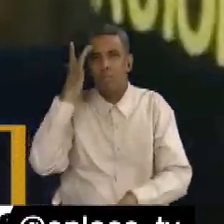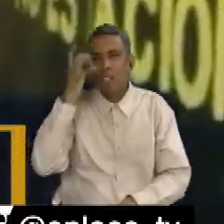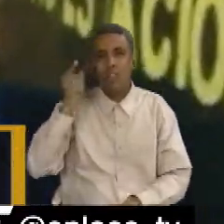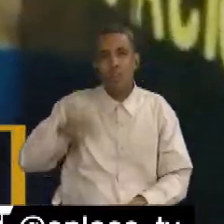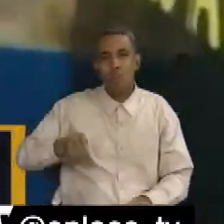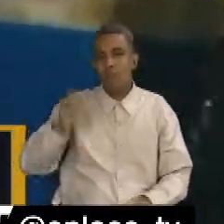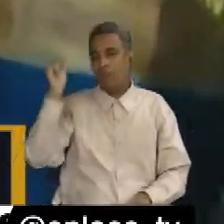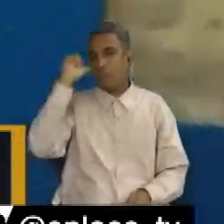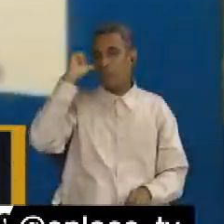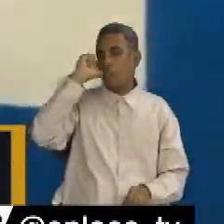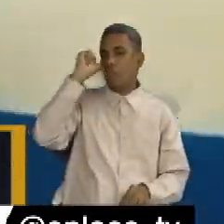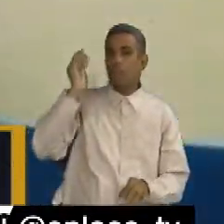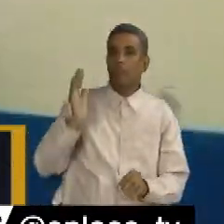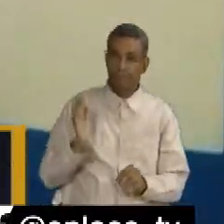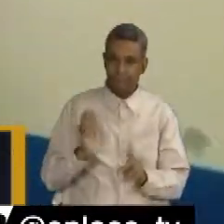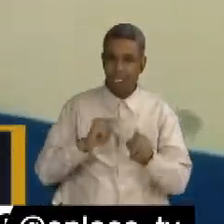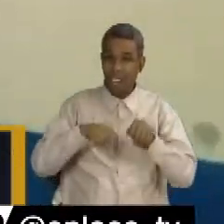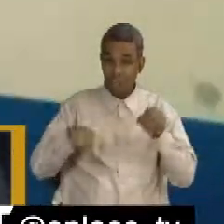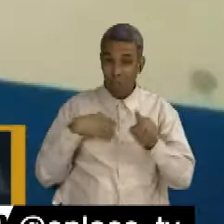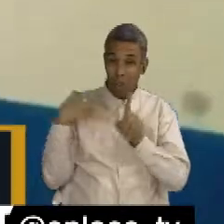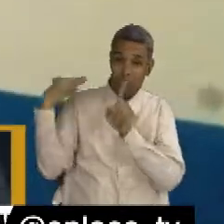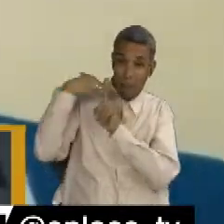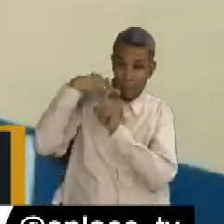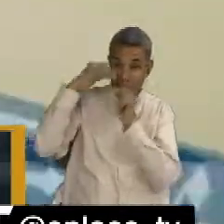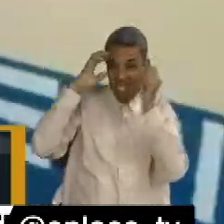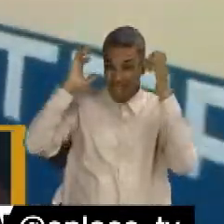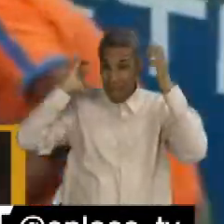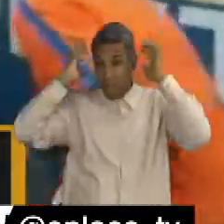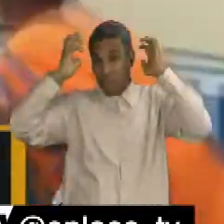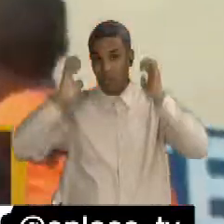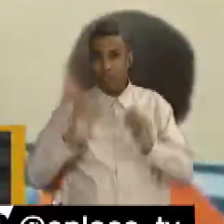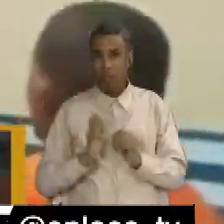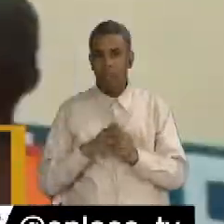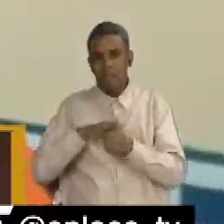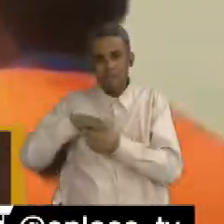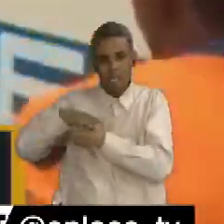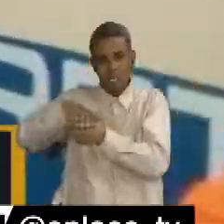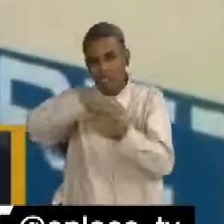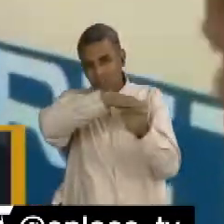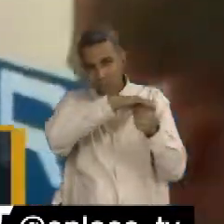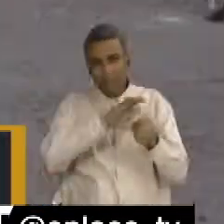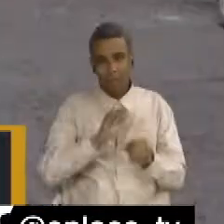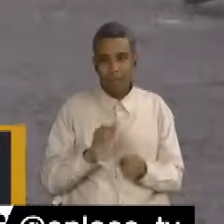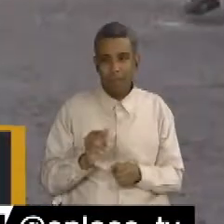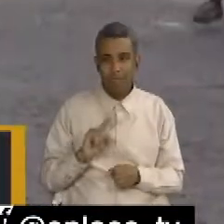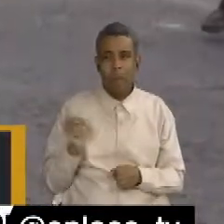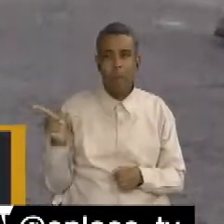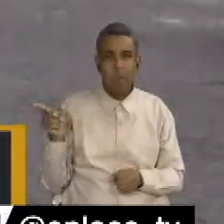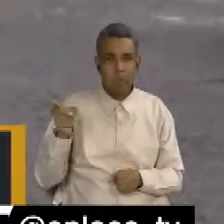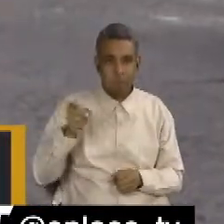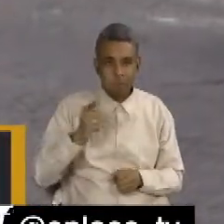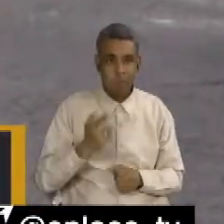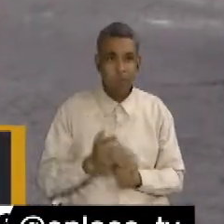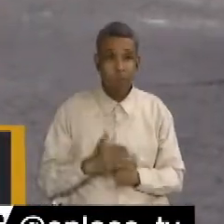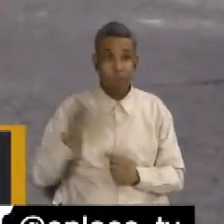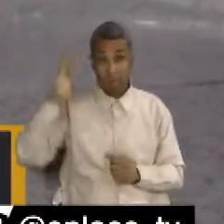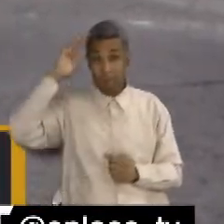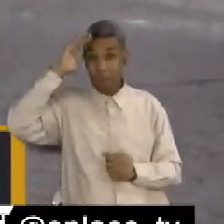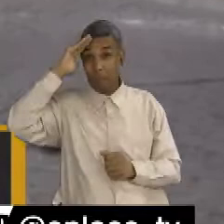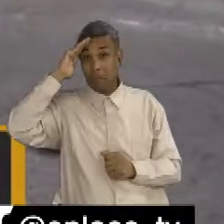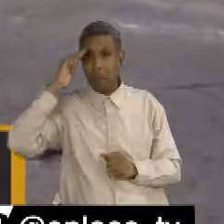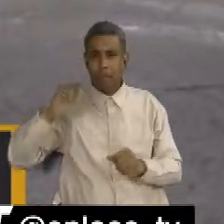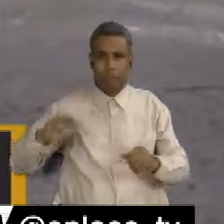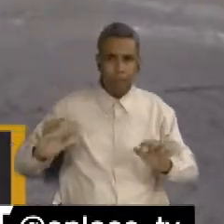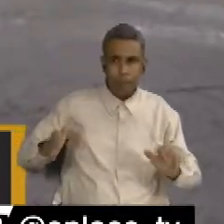Padre, algunas personas pues departieron en los barrios y pues la Policía Nacional pues estuvo